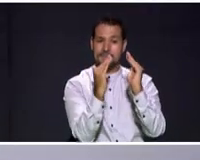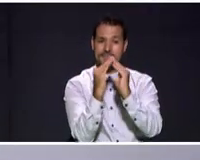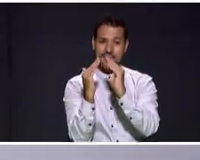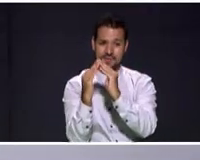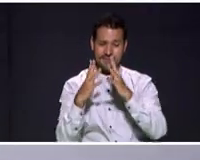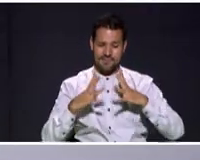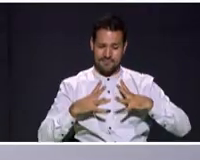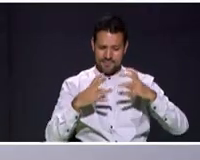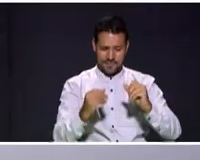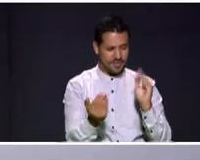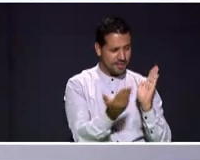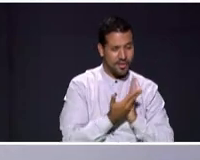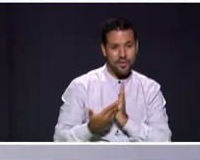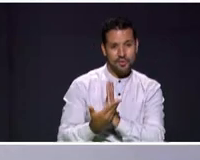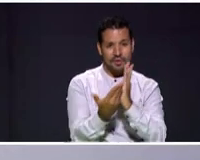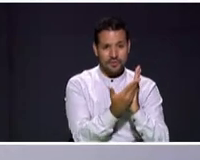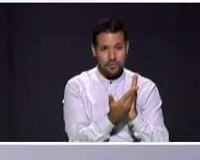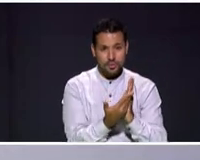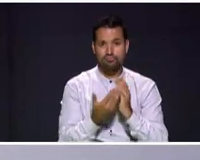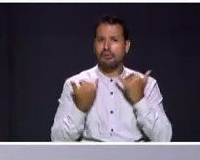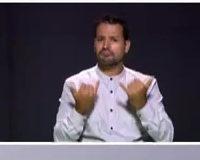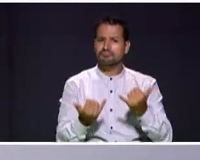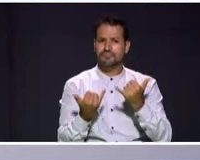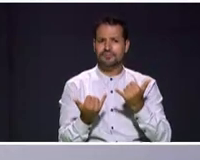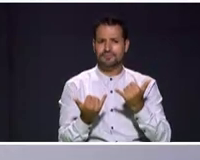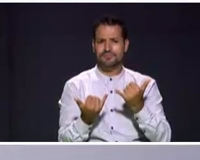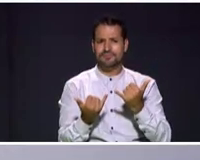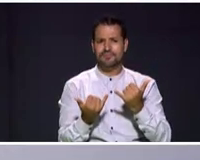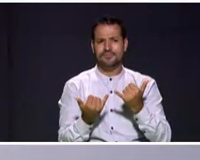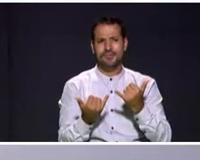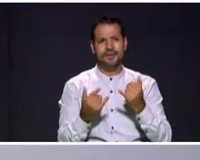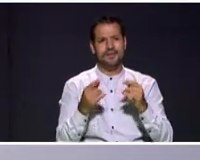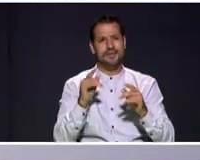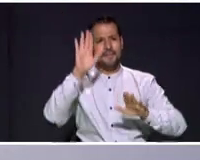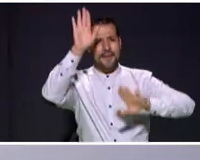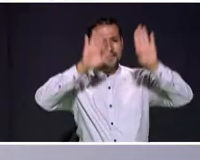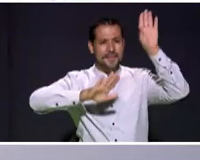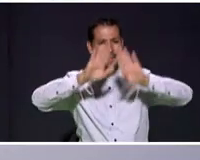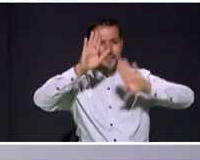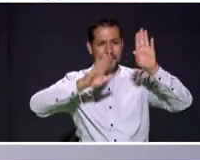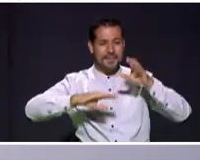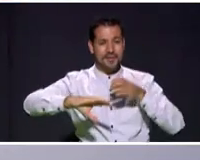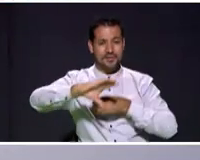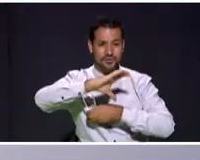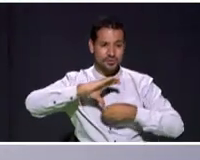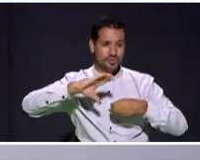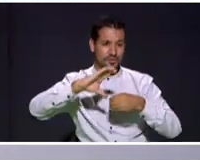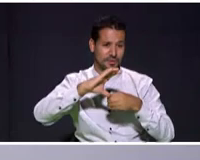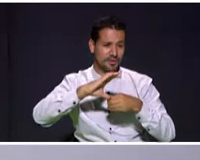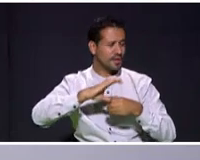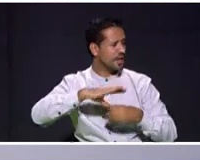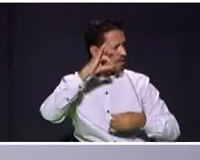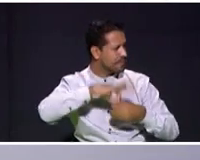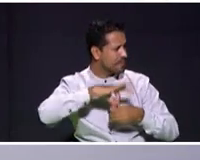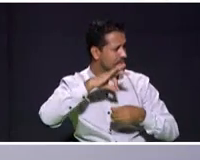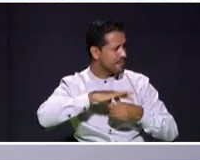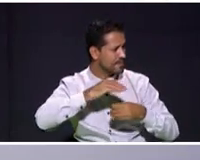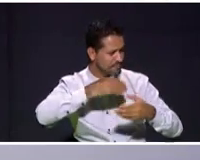tema no hay contra pregunta tenemos el ejercicio claro de la participación ciudadana a través del sondeo comenzamos